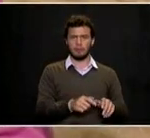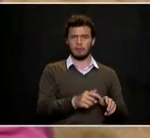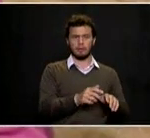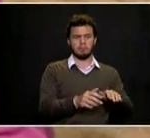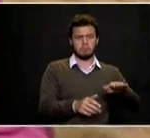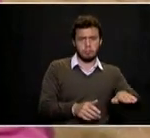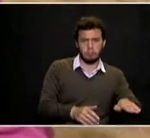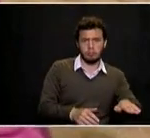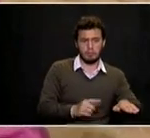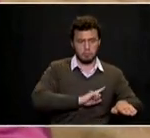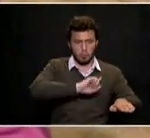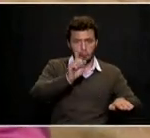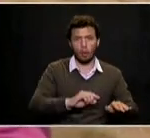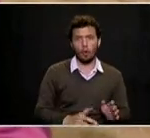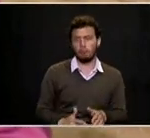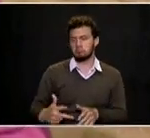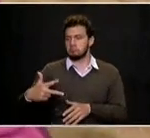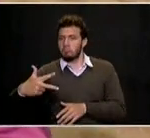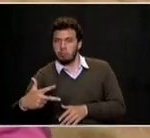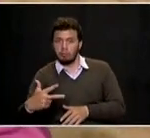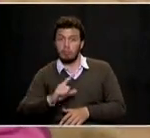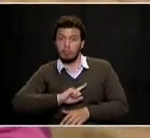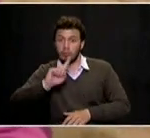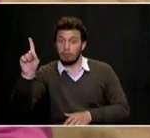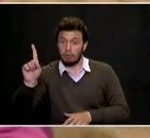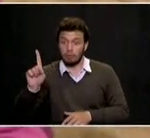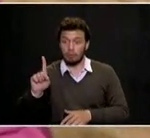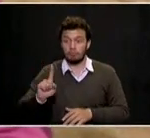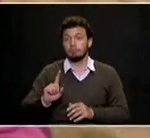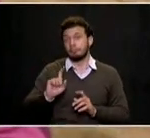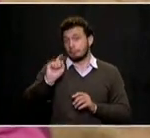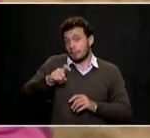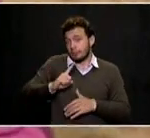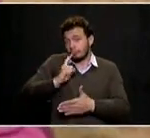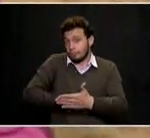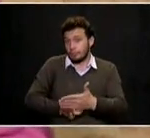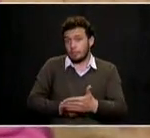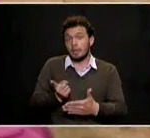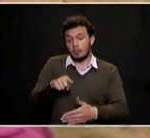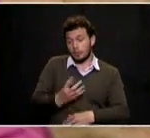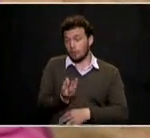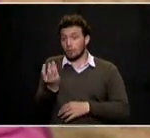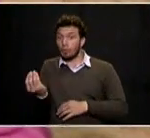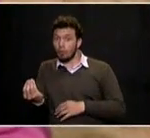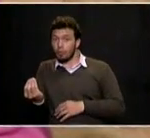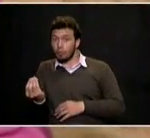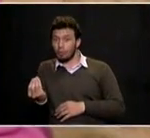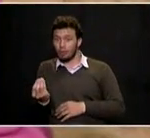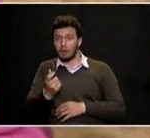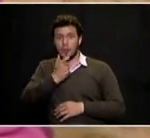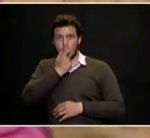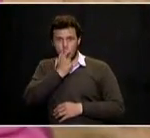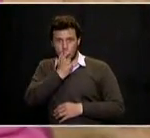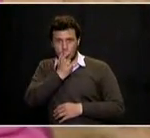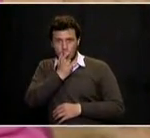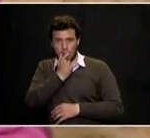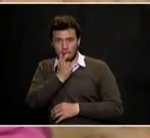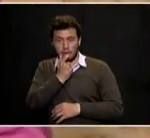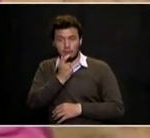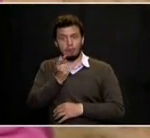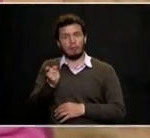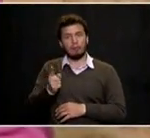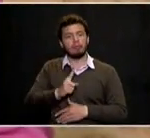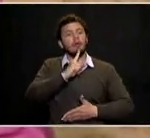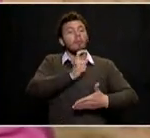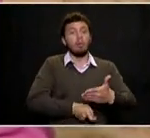atenerse a las consecuencias pero también hay que con el cuerpo de guardas tener mucho cuidado porque hay mucha sanción injusta y desde ese punto de